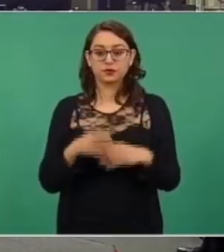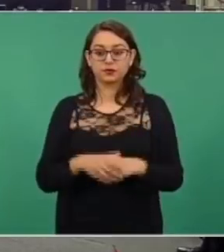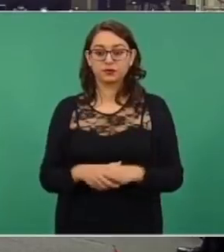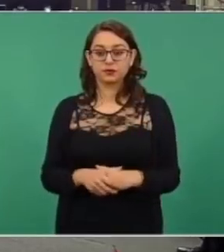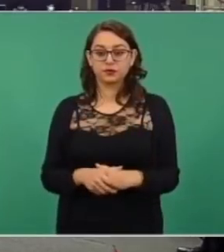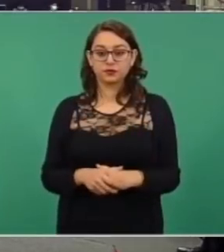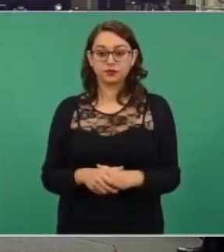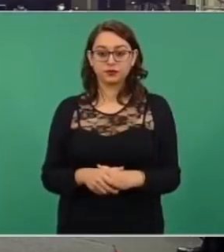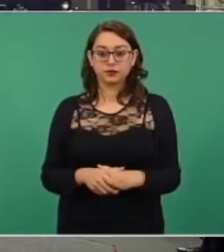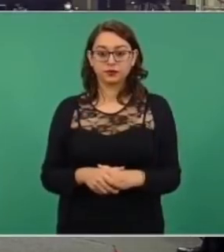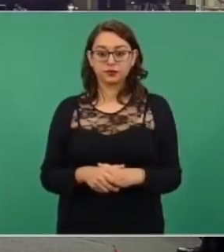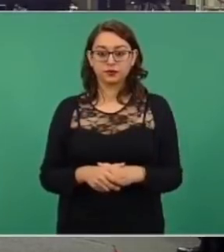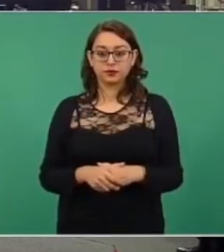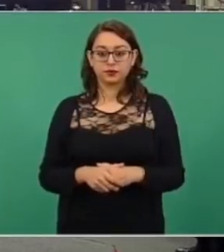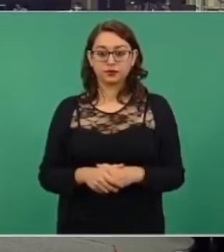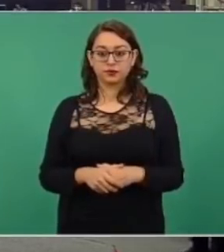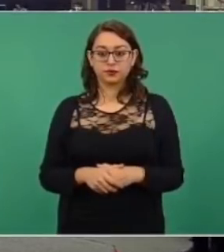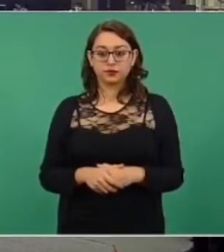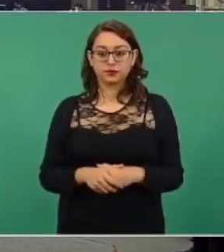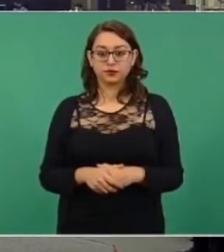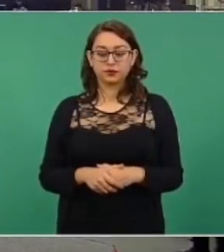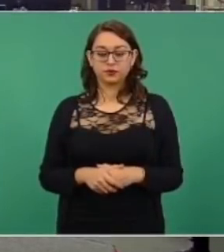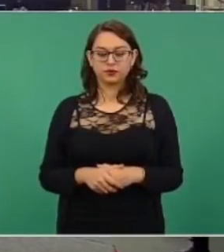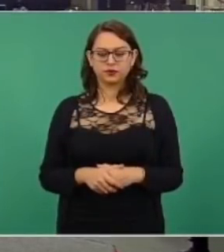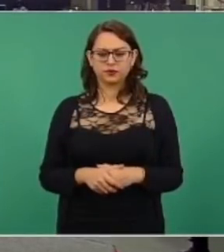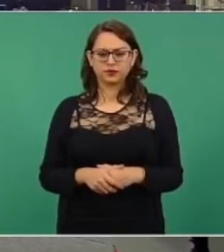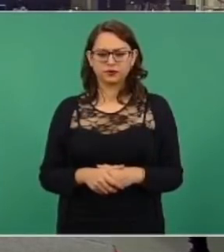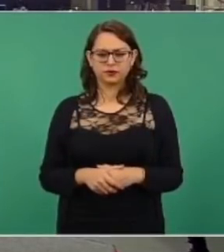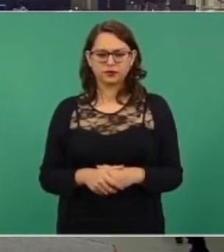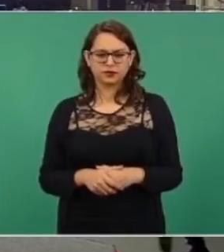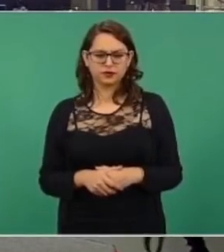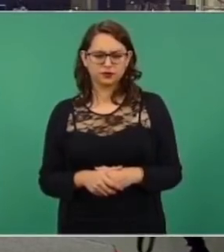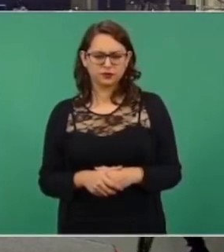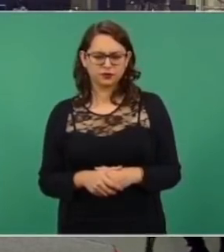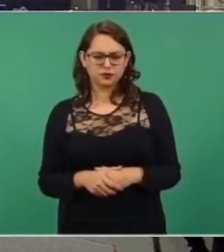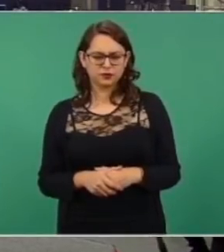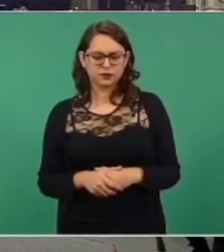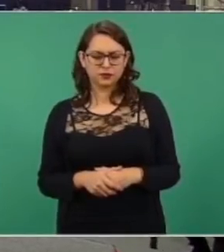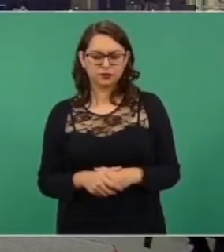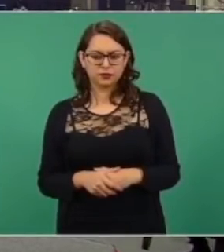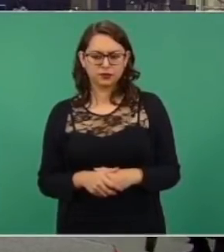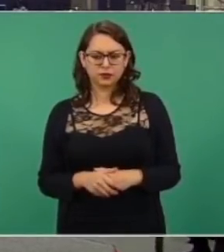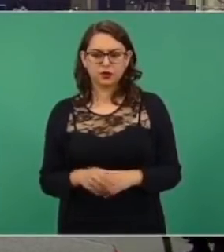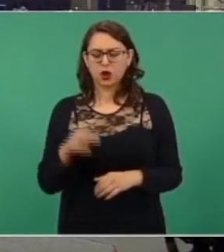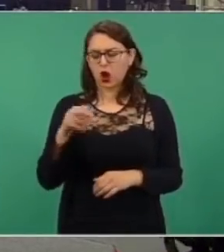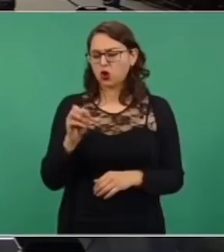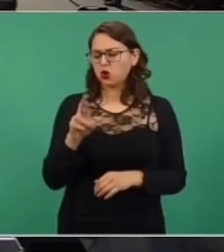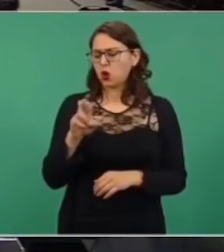Gracias, presidente, por hacer partícipe a noreste.net de este diálogo.